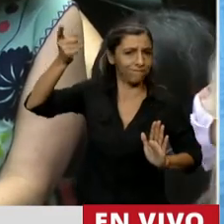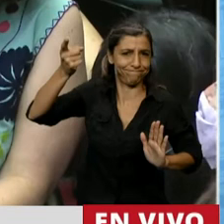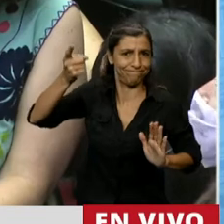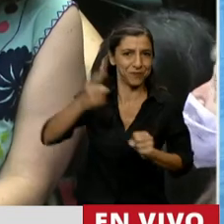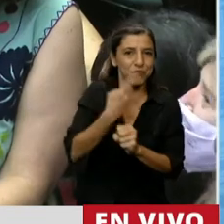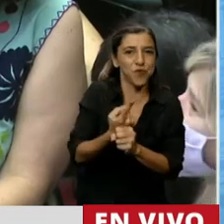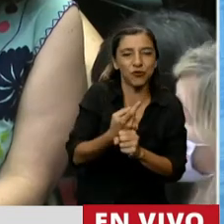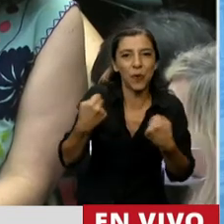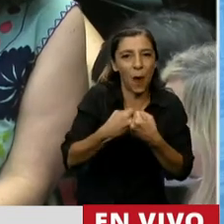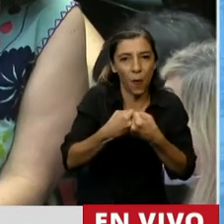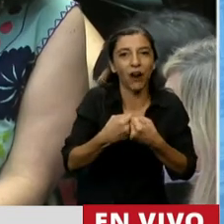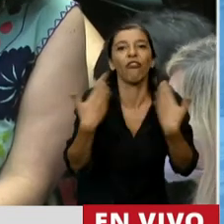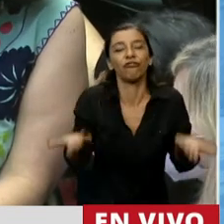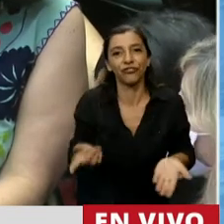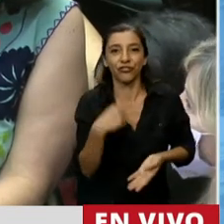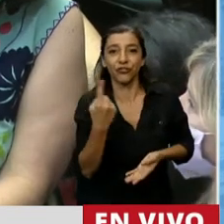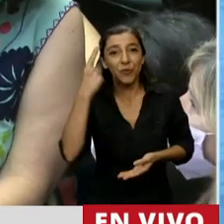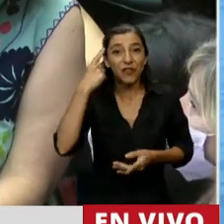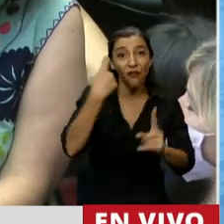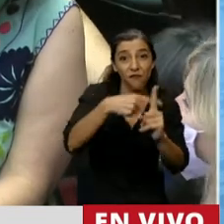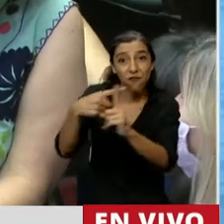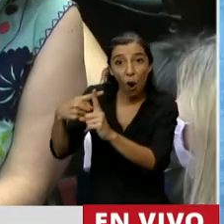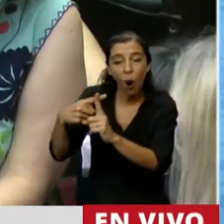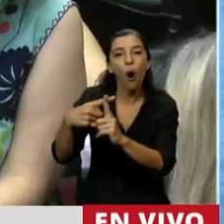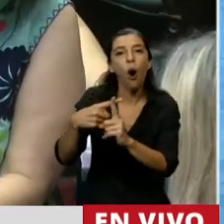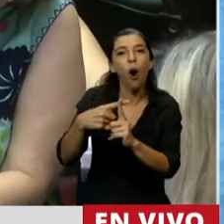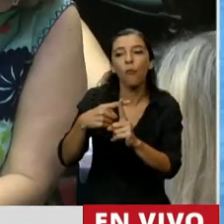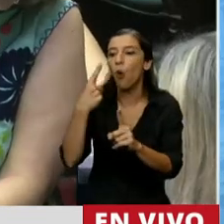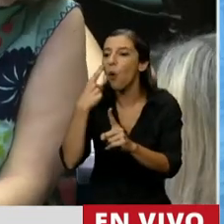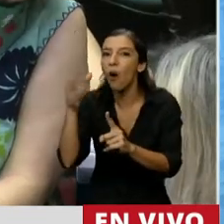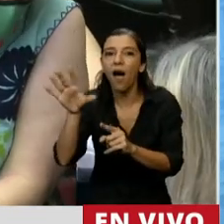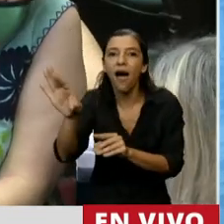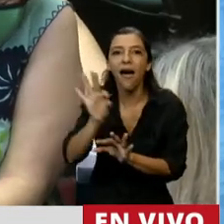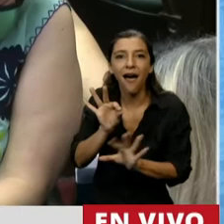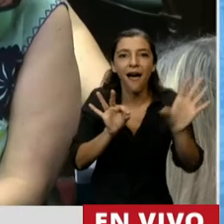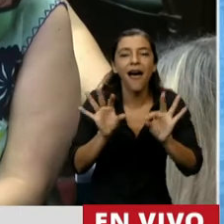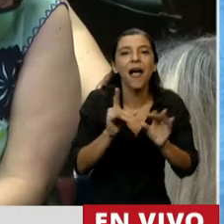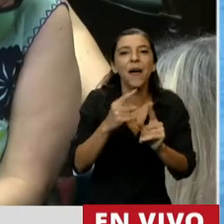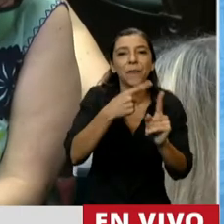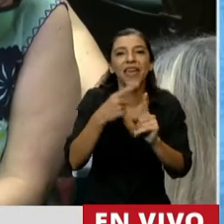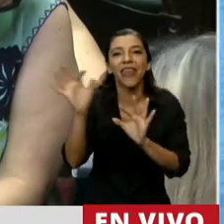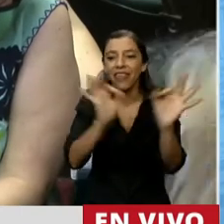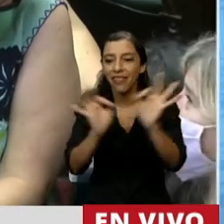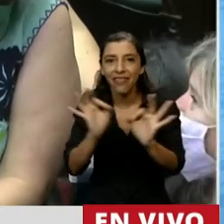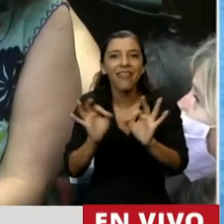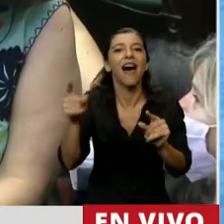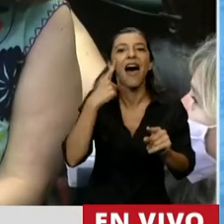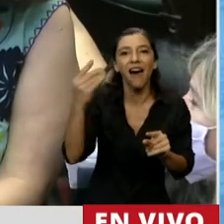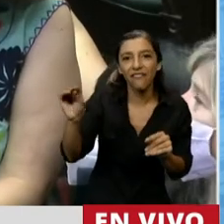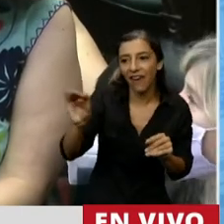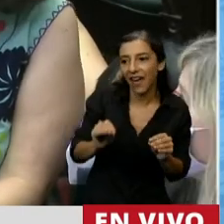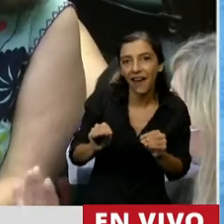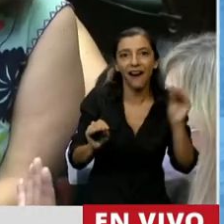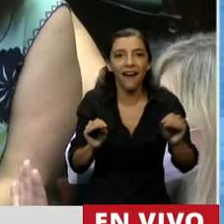fórmula, porque las paritarias se van a cerrar todas por arriba de la inflación, porque la recaudación impositiva va a